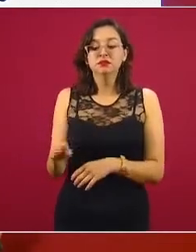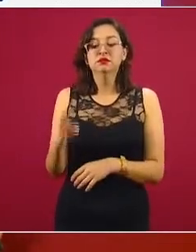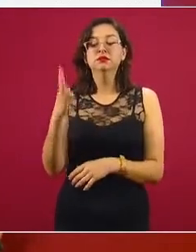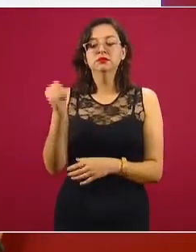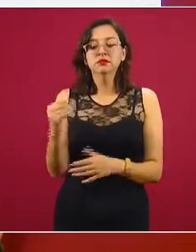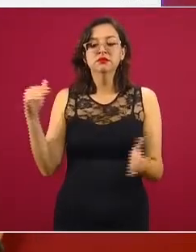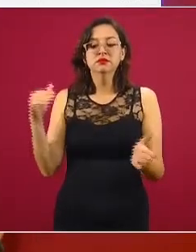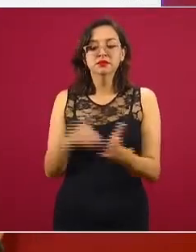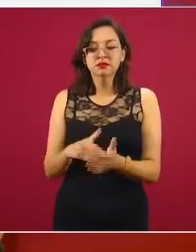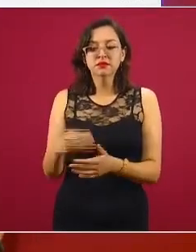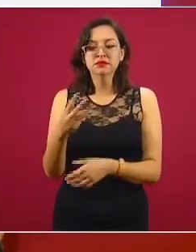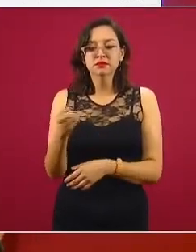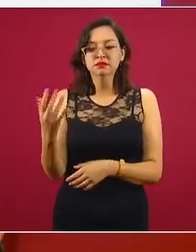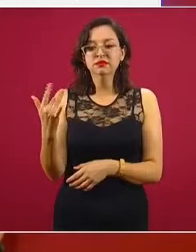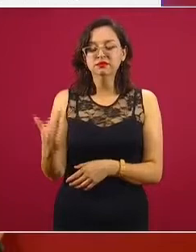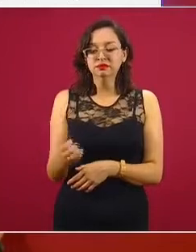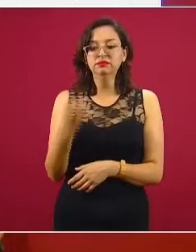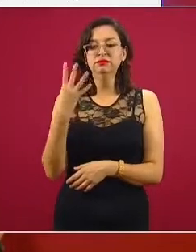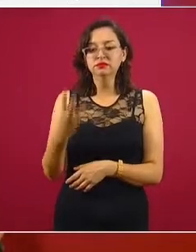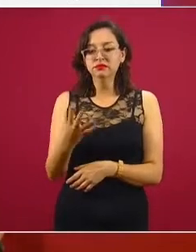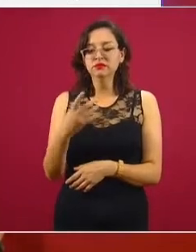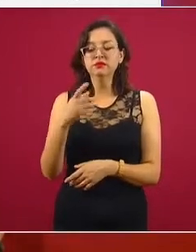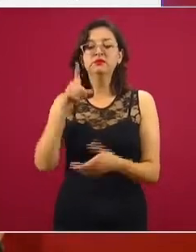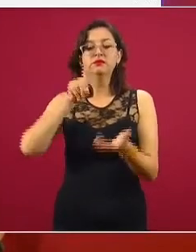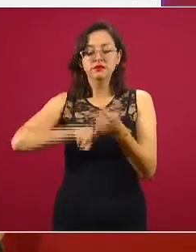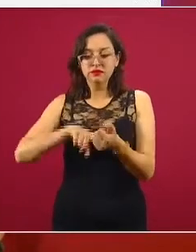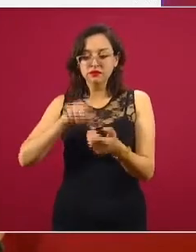7,999,354 en 26,000 unidades.